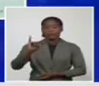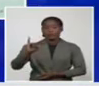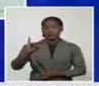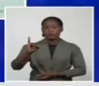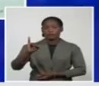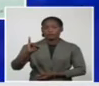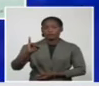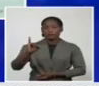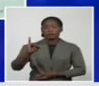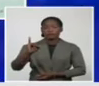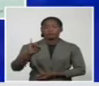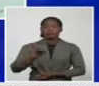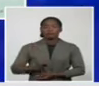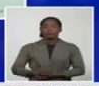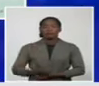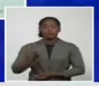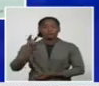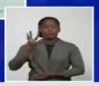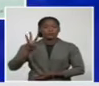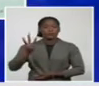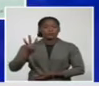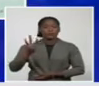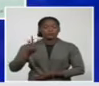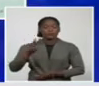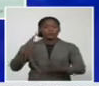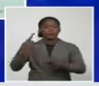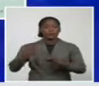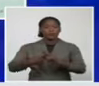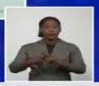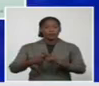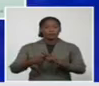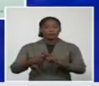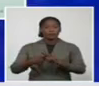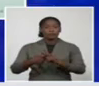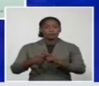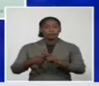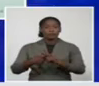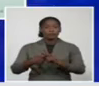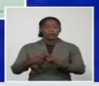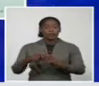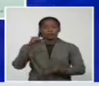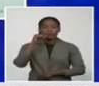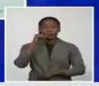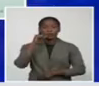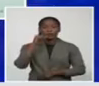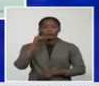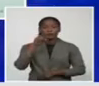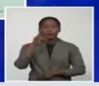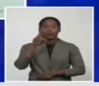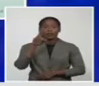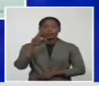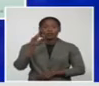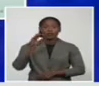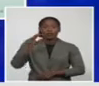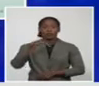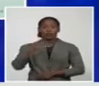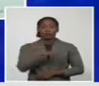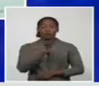con 3, y Yara, Bartolomé Mazó y Río Cauto con 1 cada